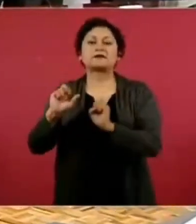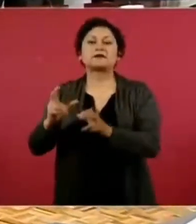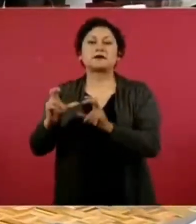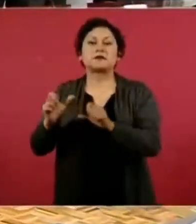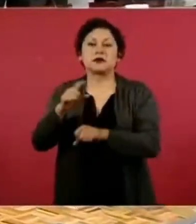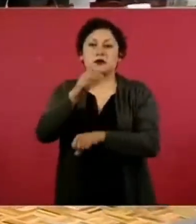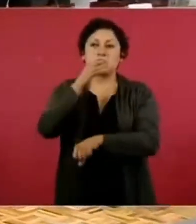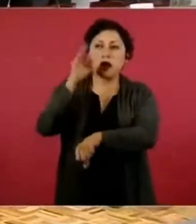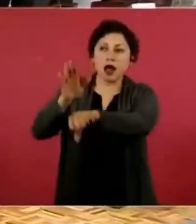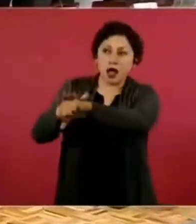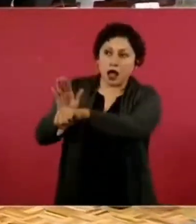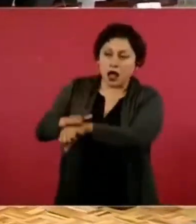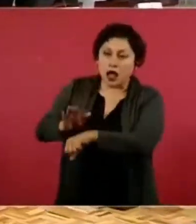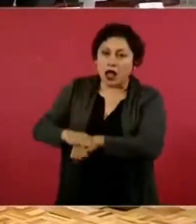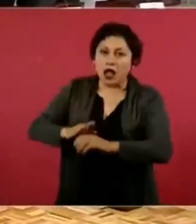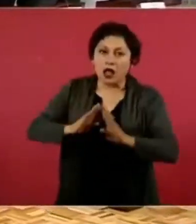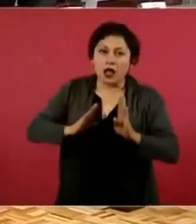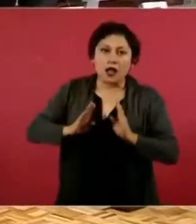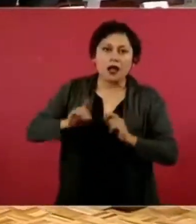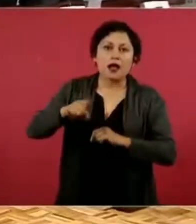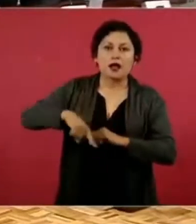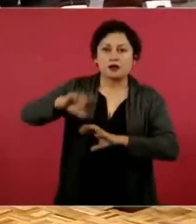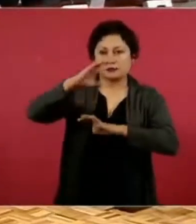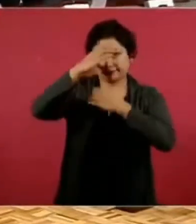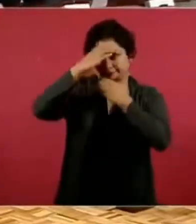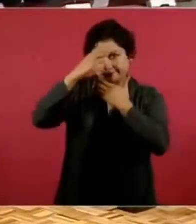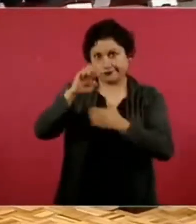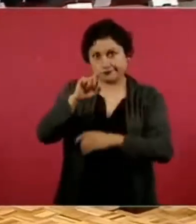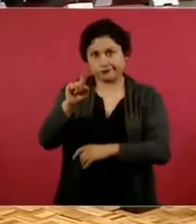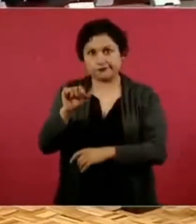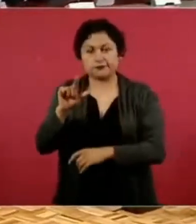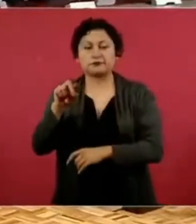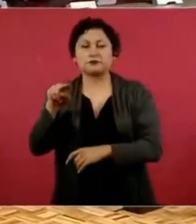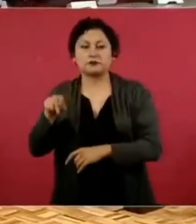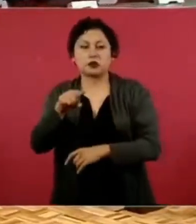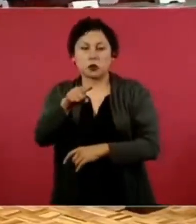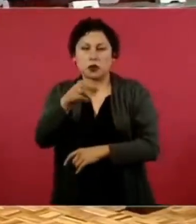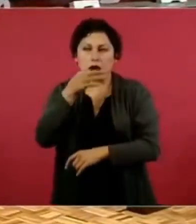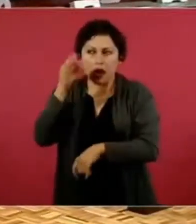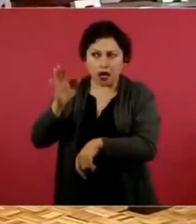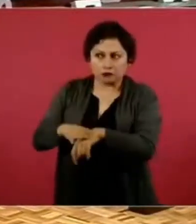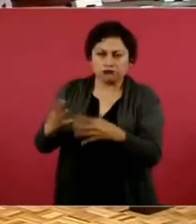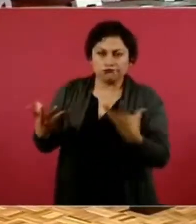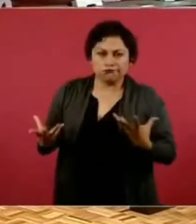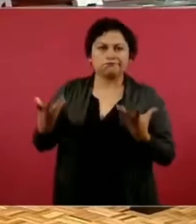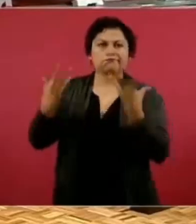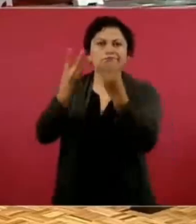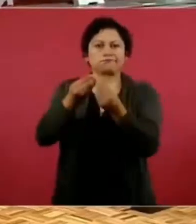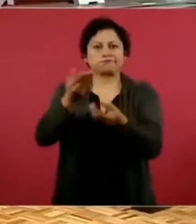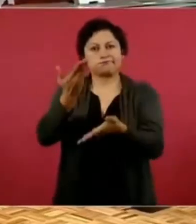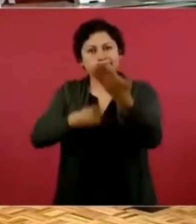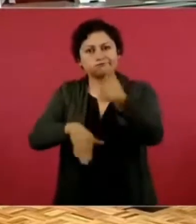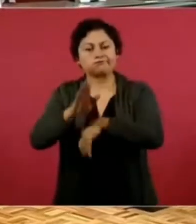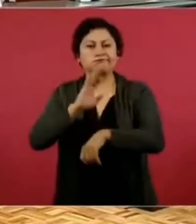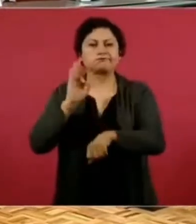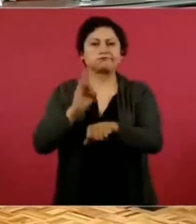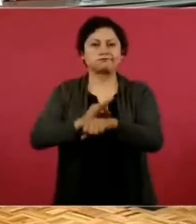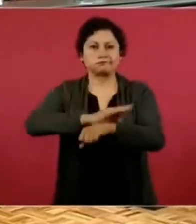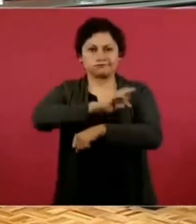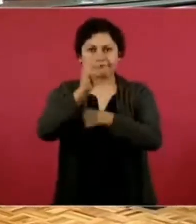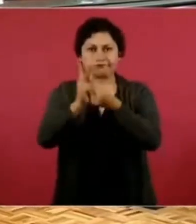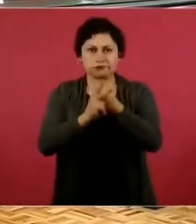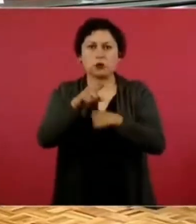un lado la confrontación y trabajar unidos por el país. Usted utilizó una estrofa del himno de Chiapas para llamar a la